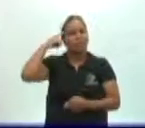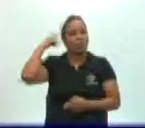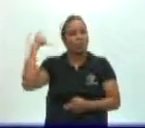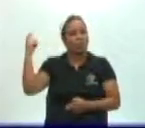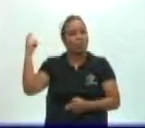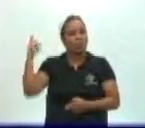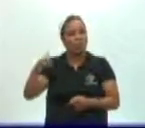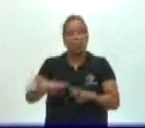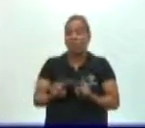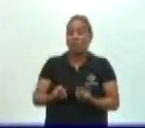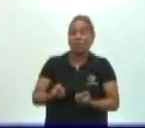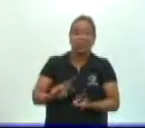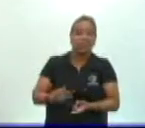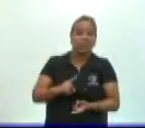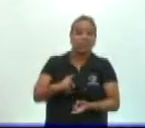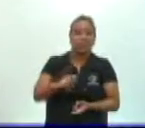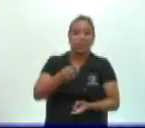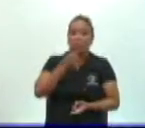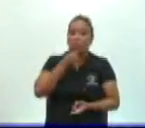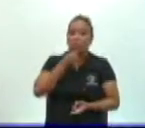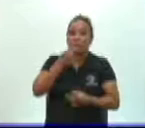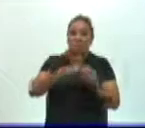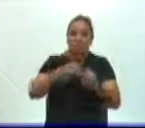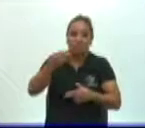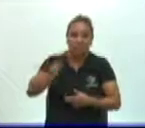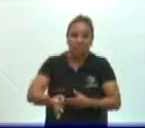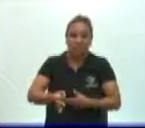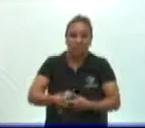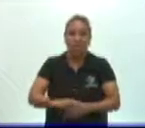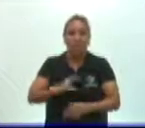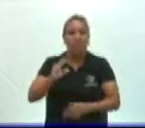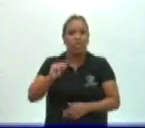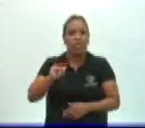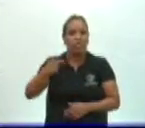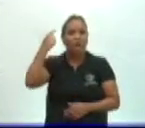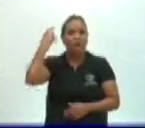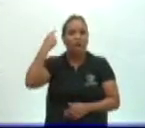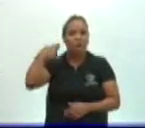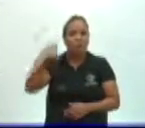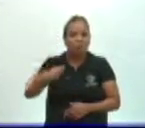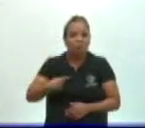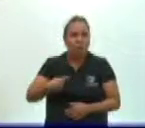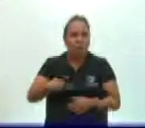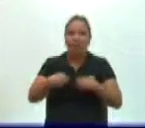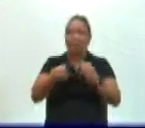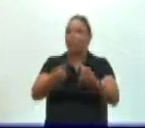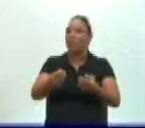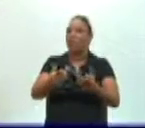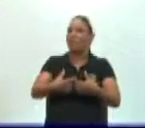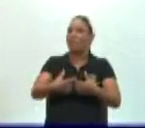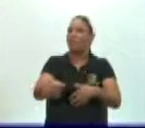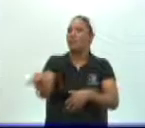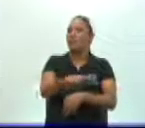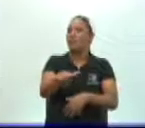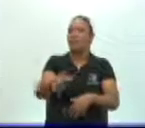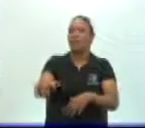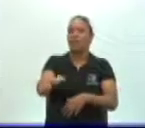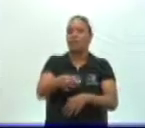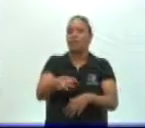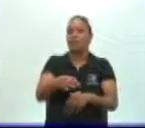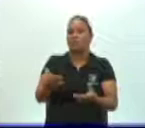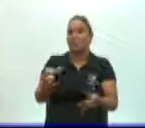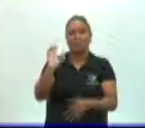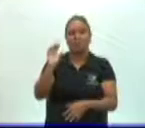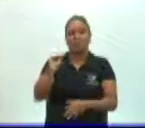la persuasión. Imagínense, muchachos, decirle a un burgués que regale una fábrica para que haya igualdad en la sociedad, al no encontrar la